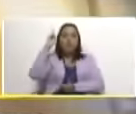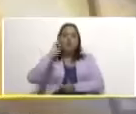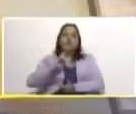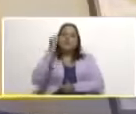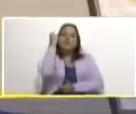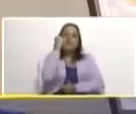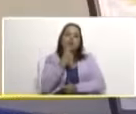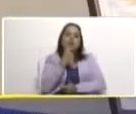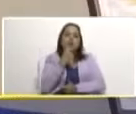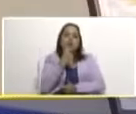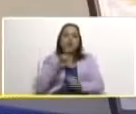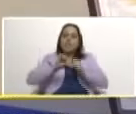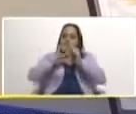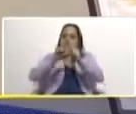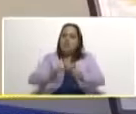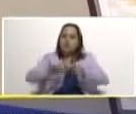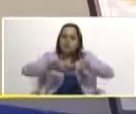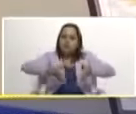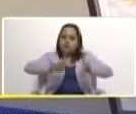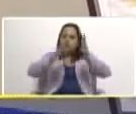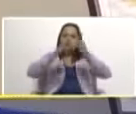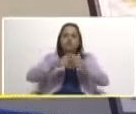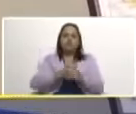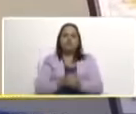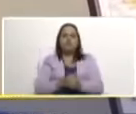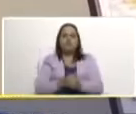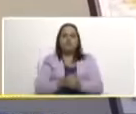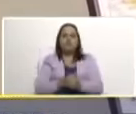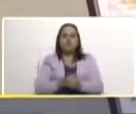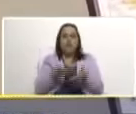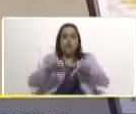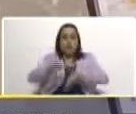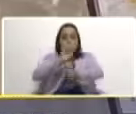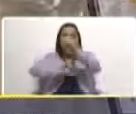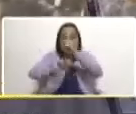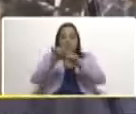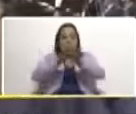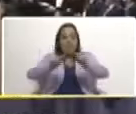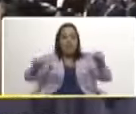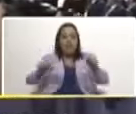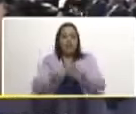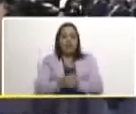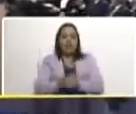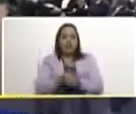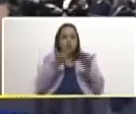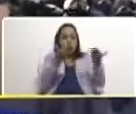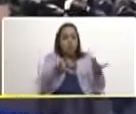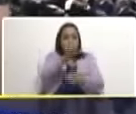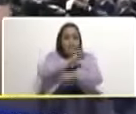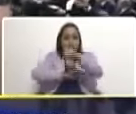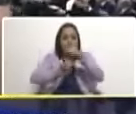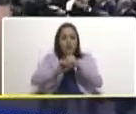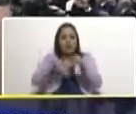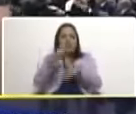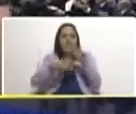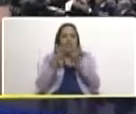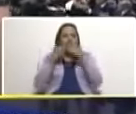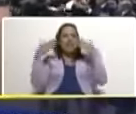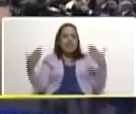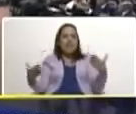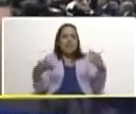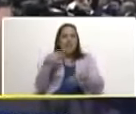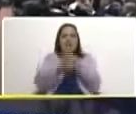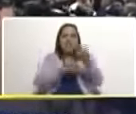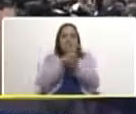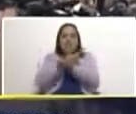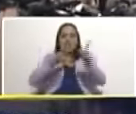Sucre, seguiremos transitando el camino de defender la tierra que usted defendió y hacerla grande, hacerla